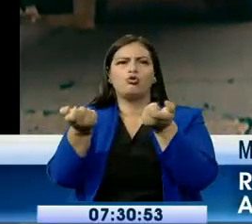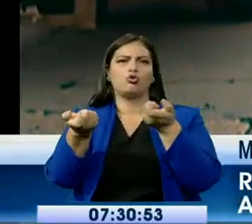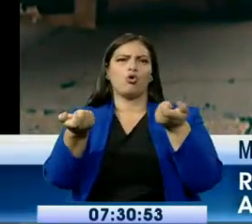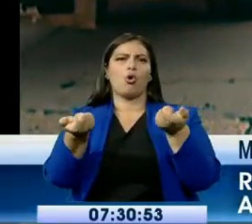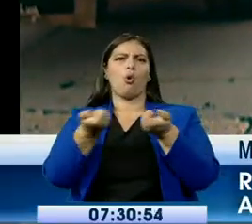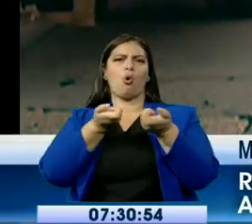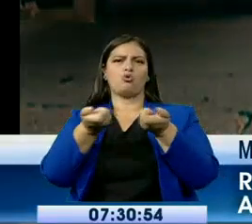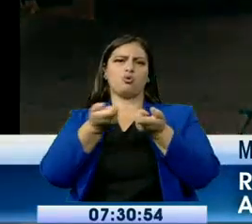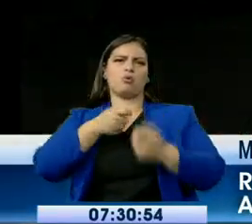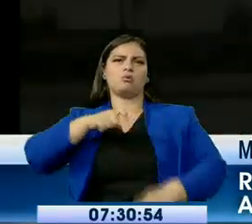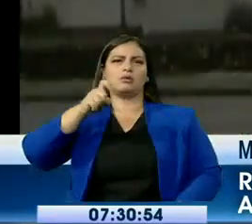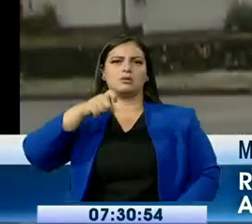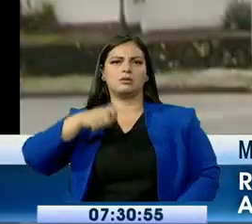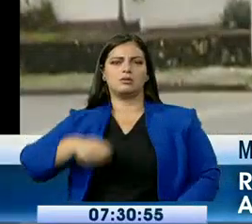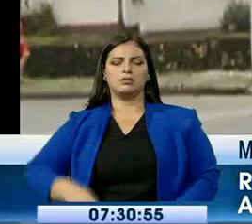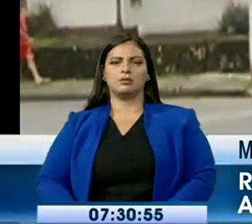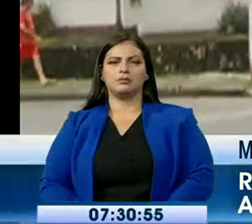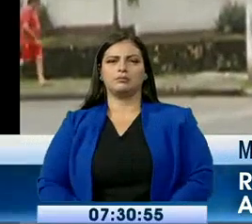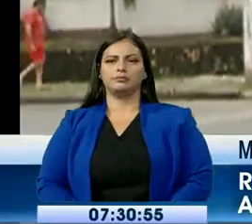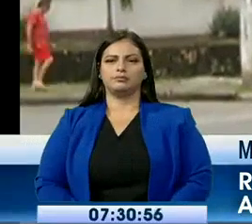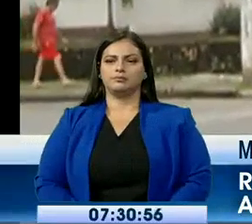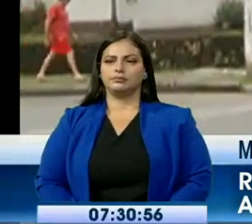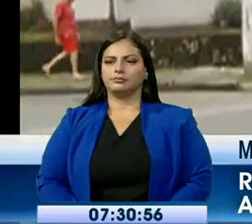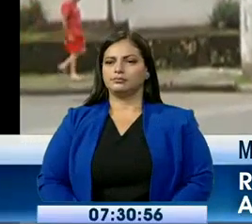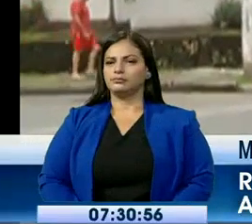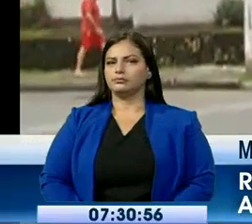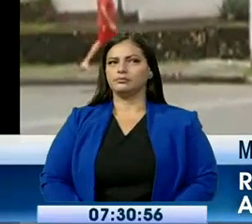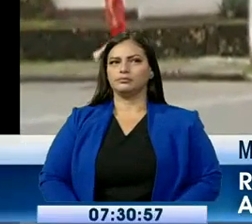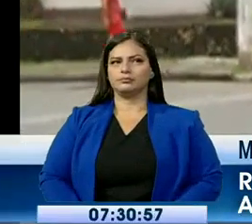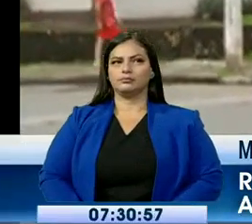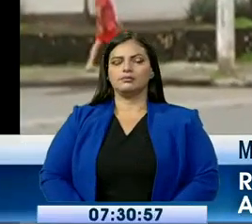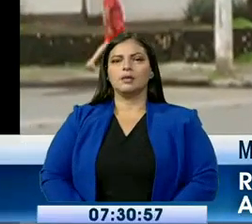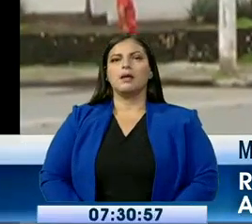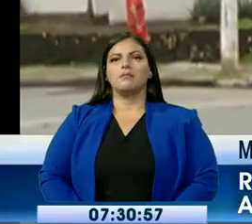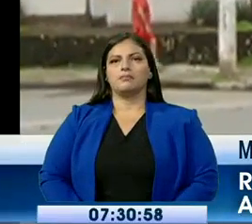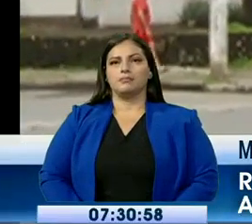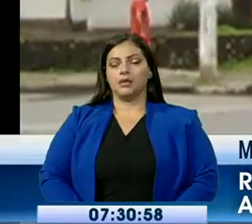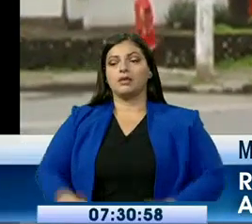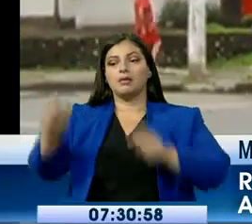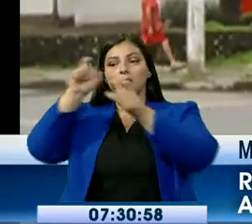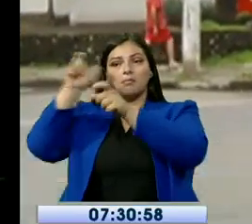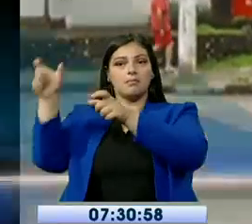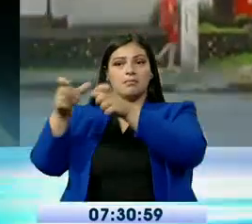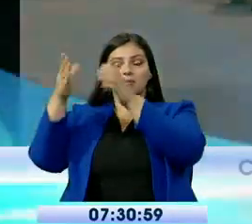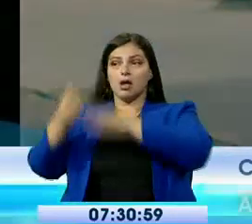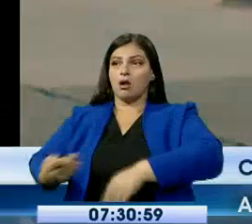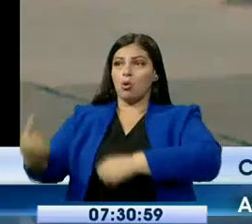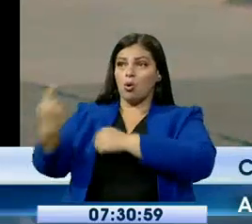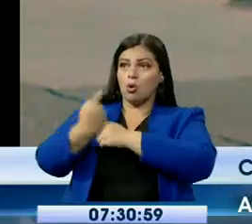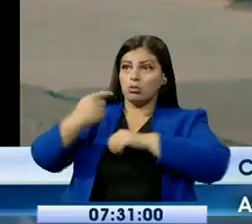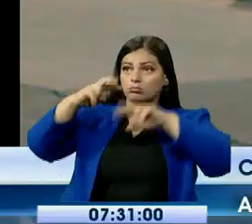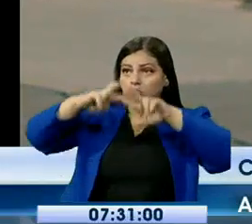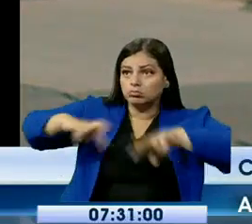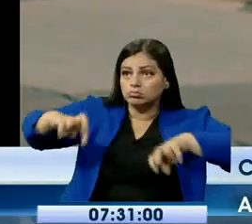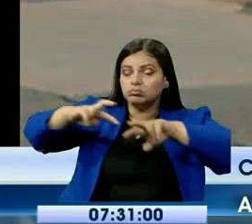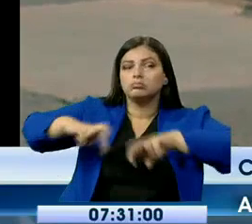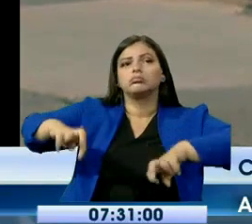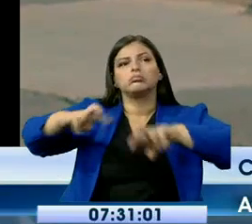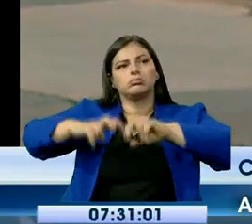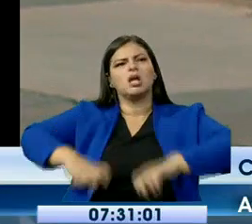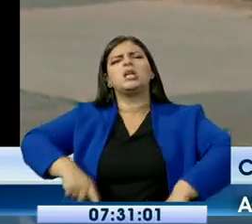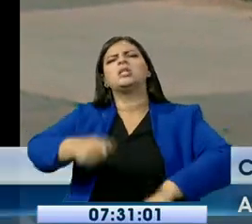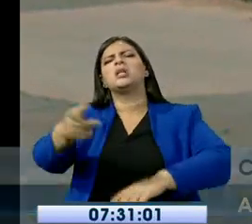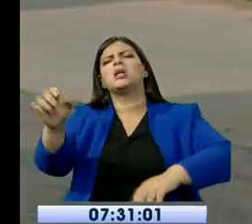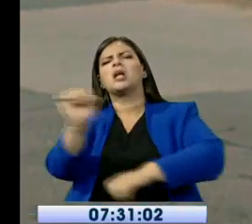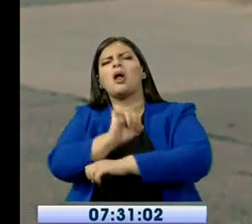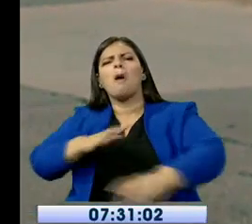y La Cuarta. Y una vez que el señor fiscal le envíe a investigar, se determinarán las causas. Informó José Morales.